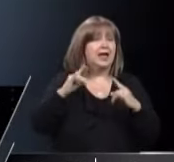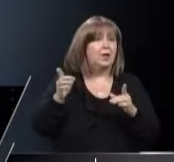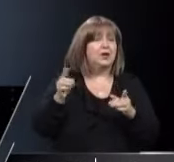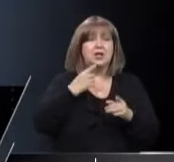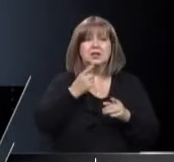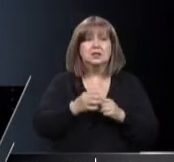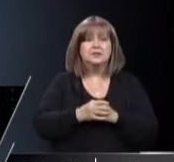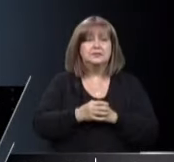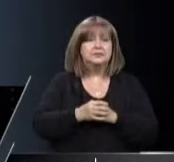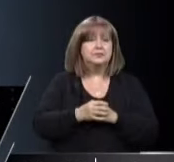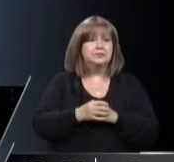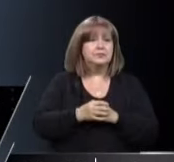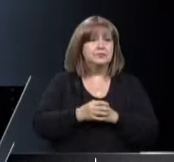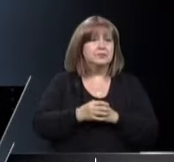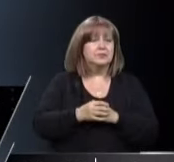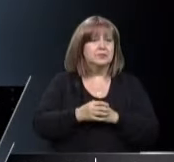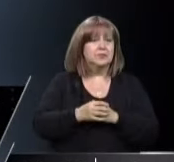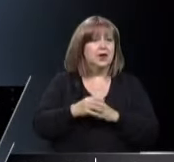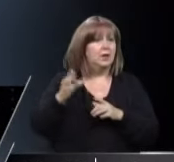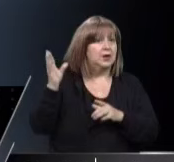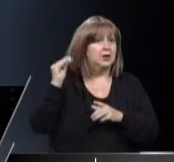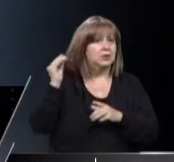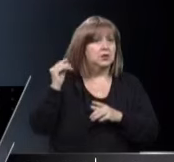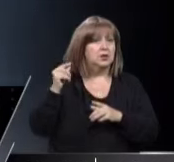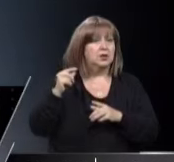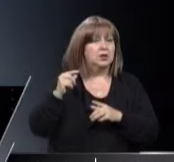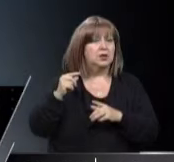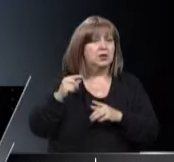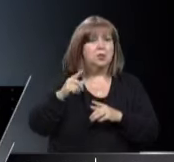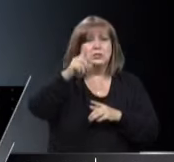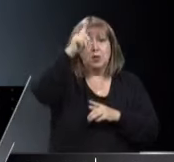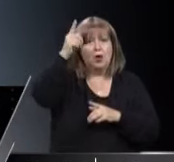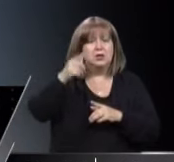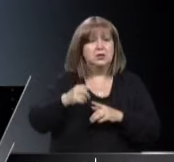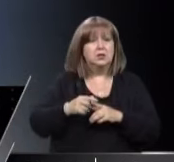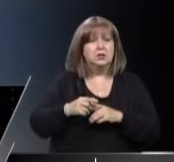momento bueno está justo es una parte de que está más lento